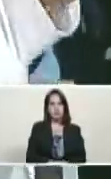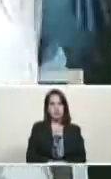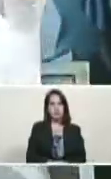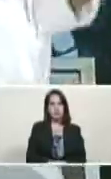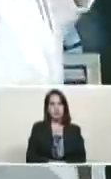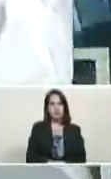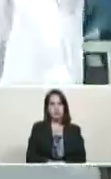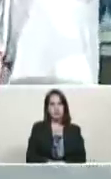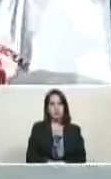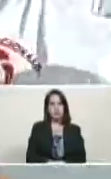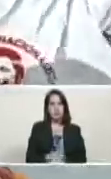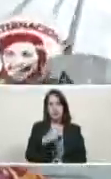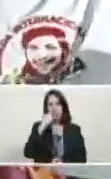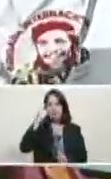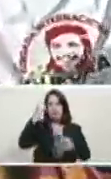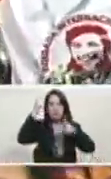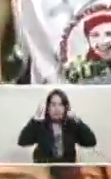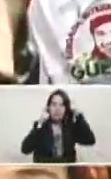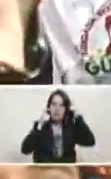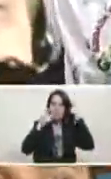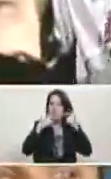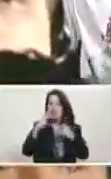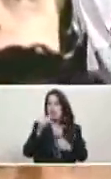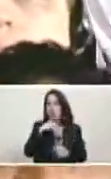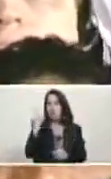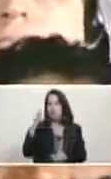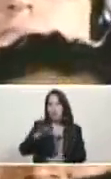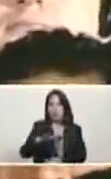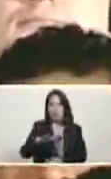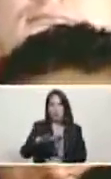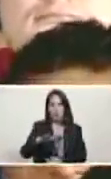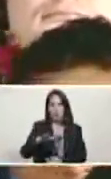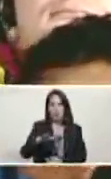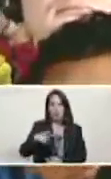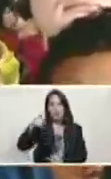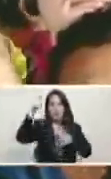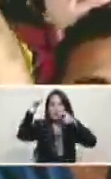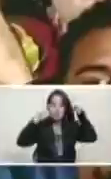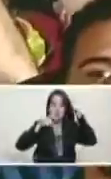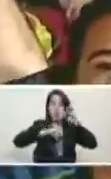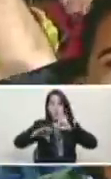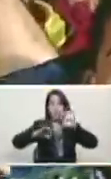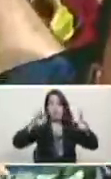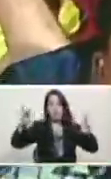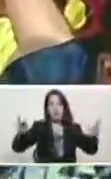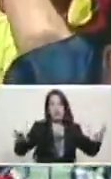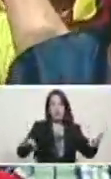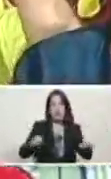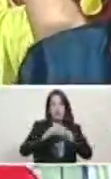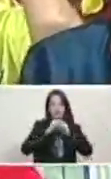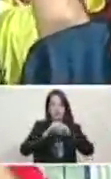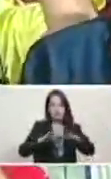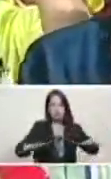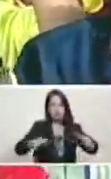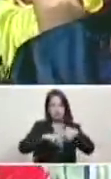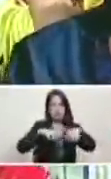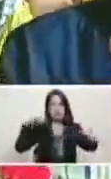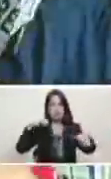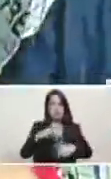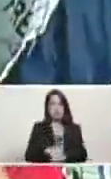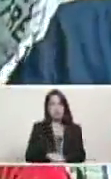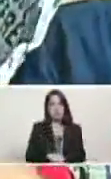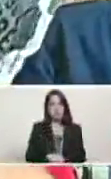se multiplicó chávez no murió se multiplicó chávez no murió